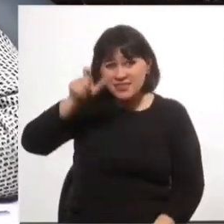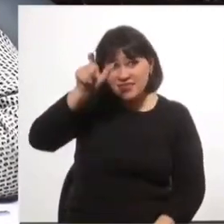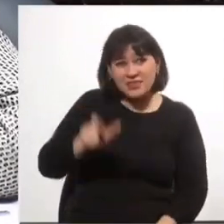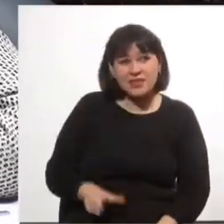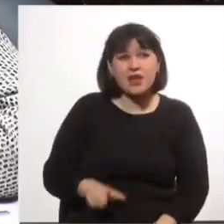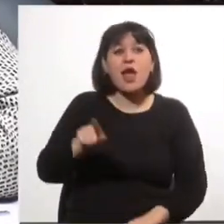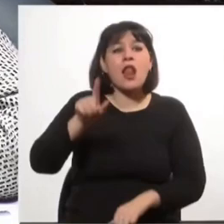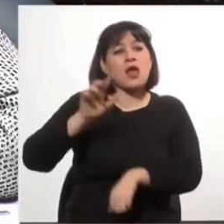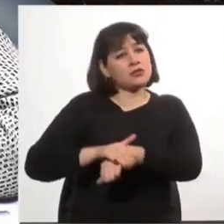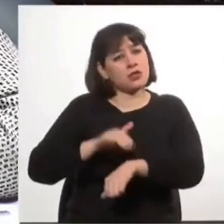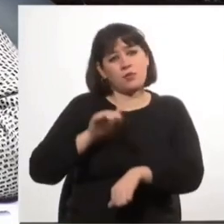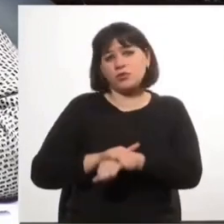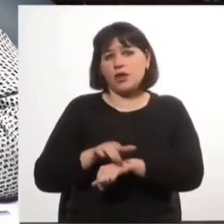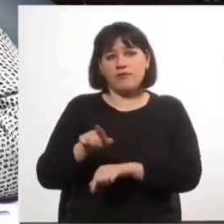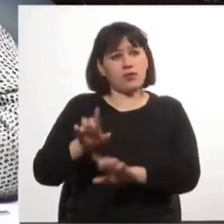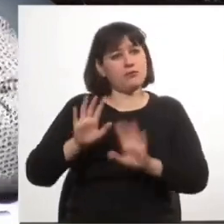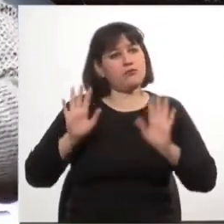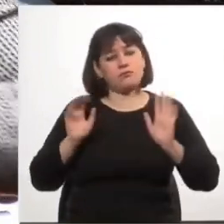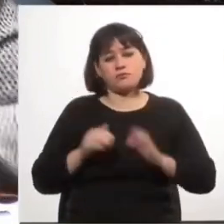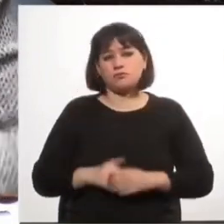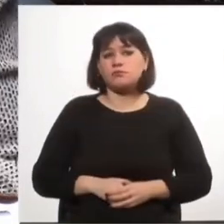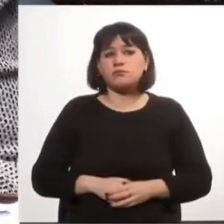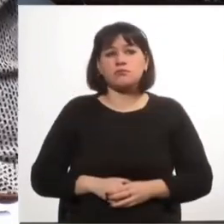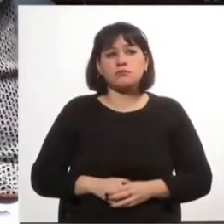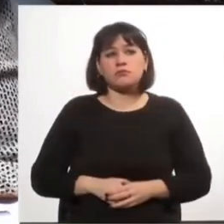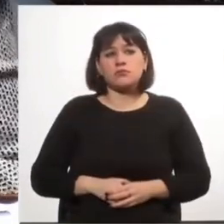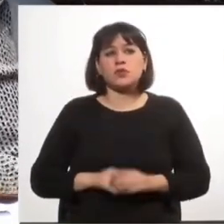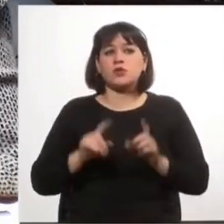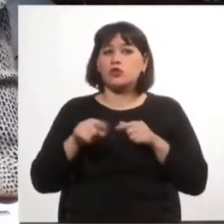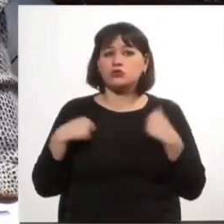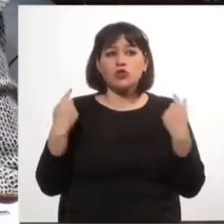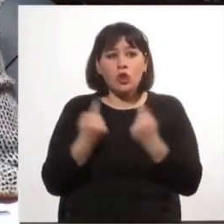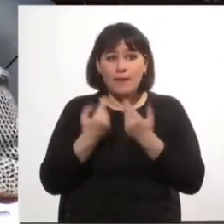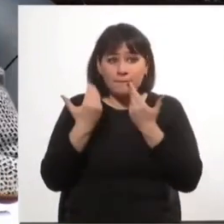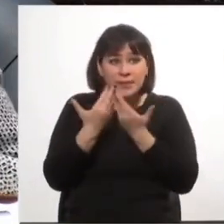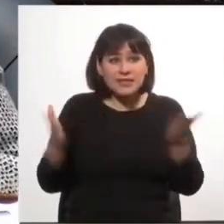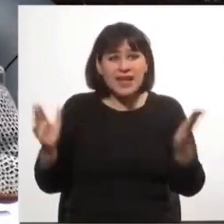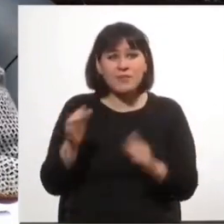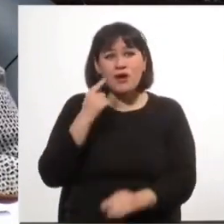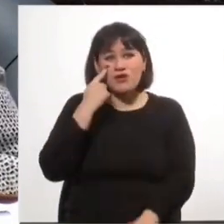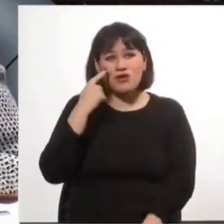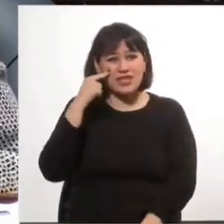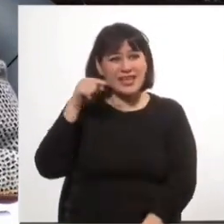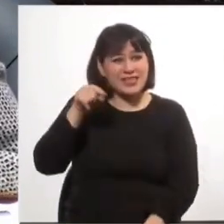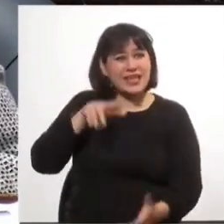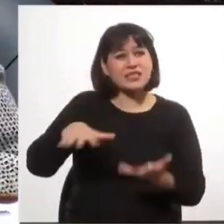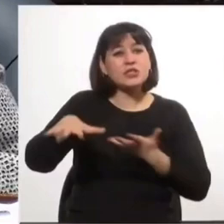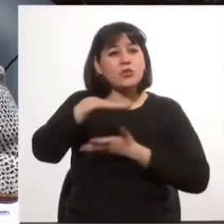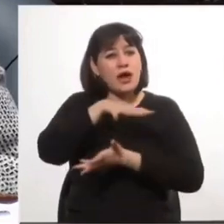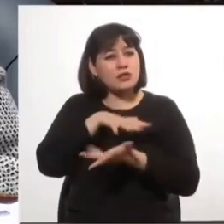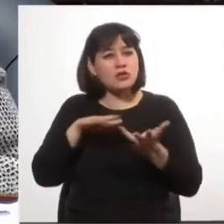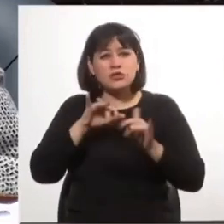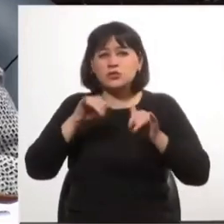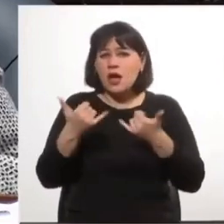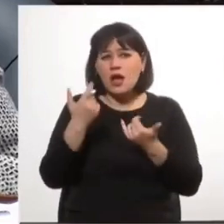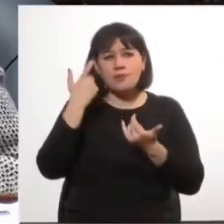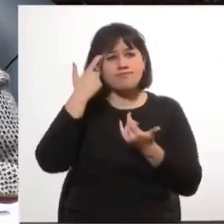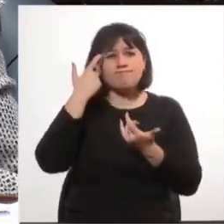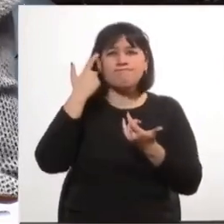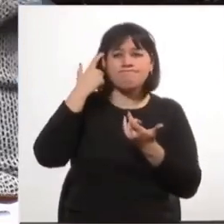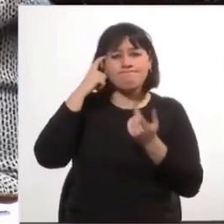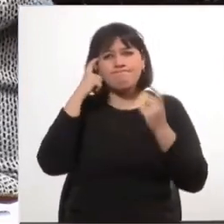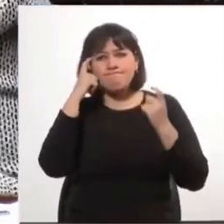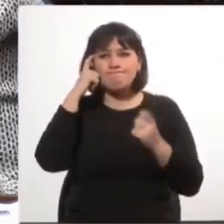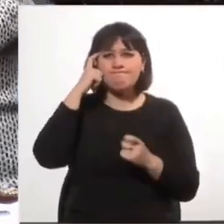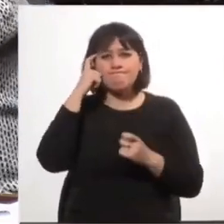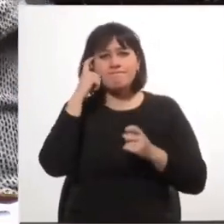es el responsable. Nosotros desde que empezamos a conocer esta situación nos la planteamos desde el punto de